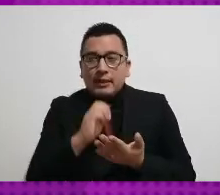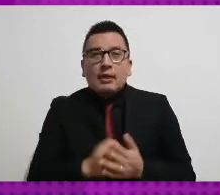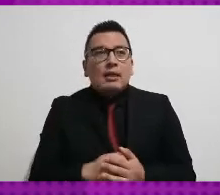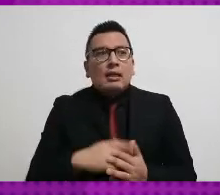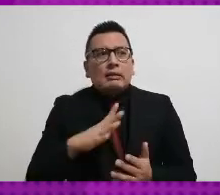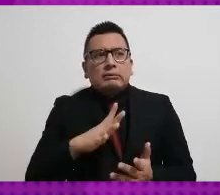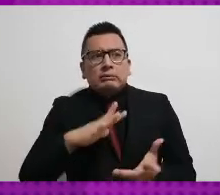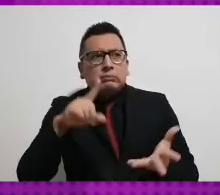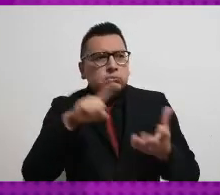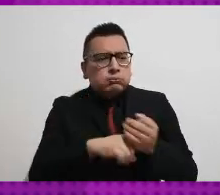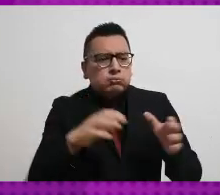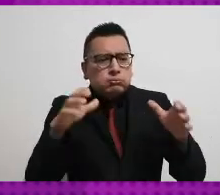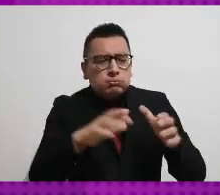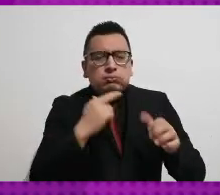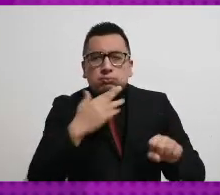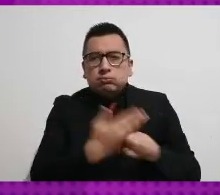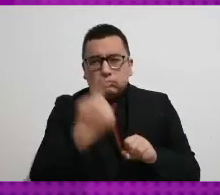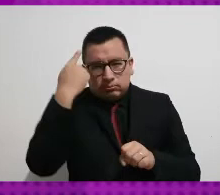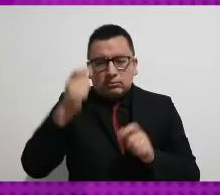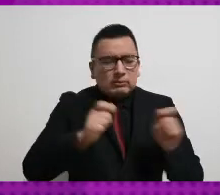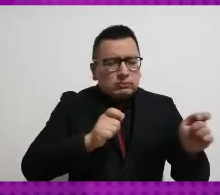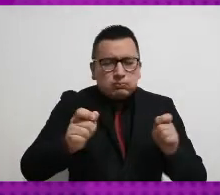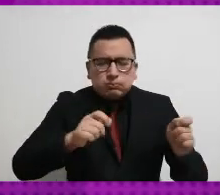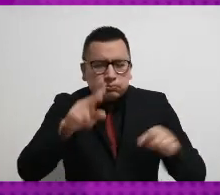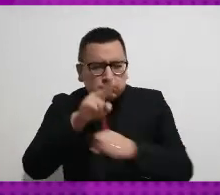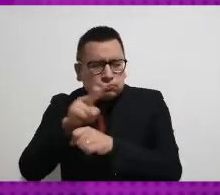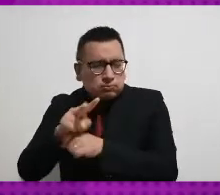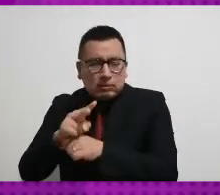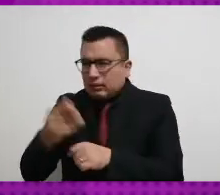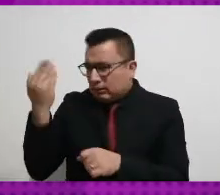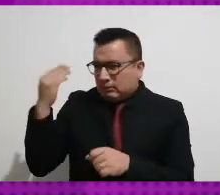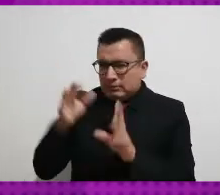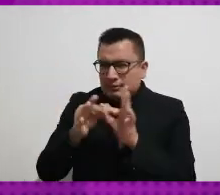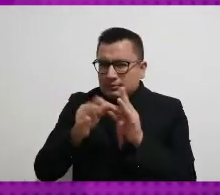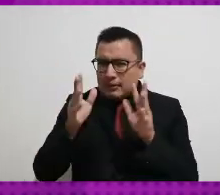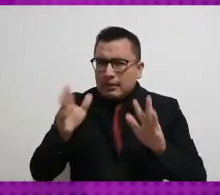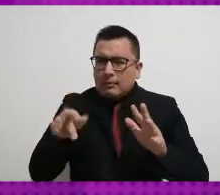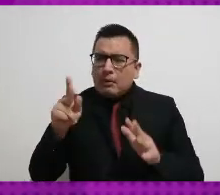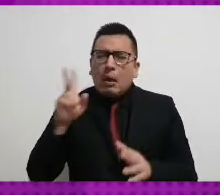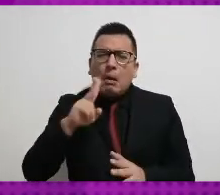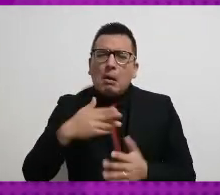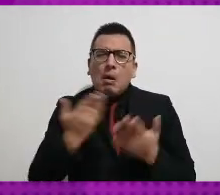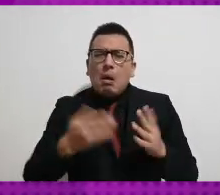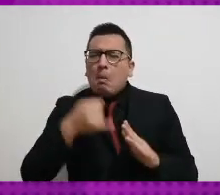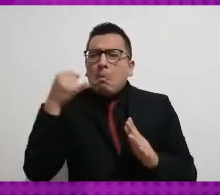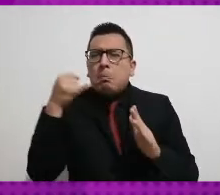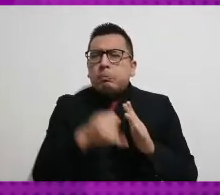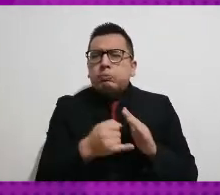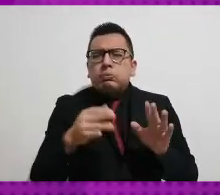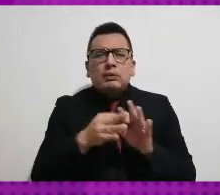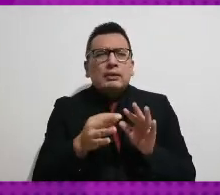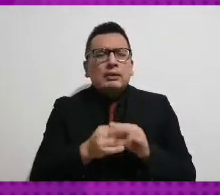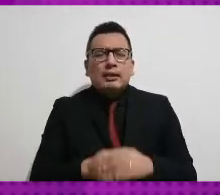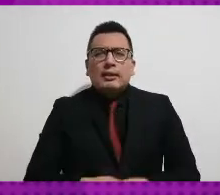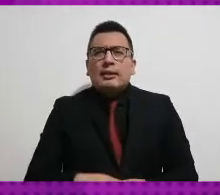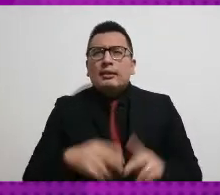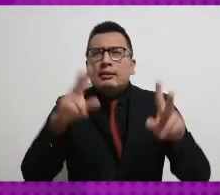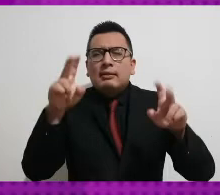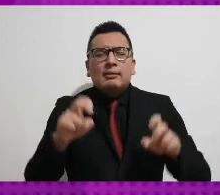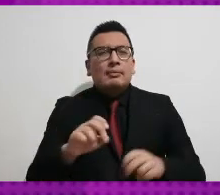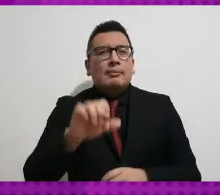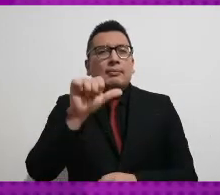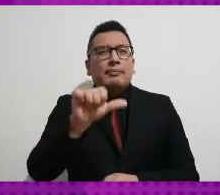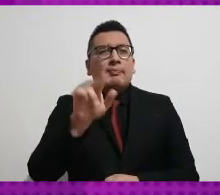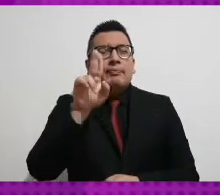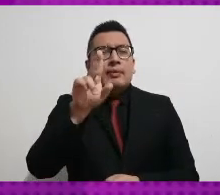Electoral de Coahuila. Hablamos de los lineamientos en el programa anterior y me gustaría que platicáramos en este programa de la auditoría de